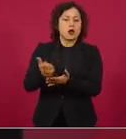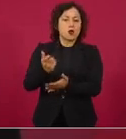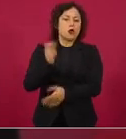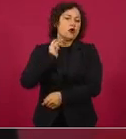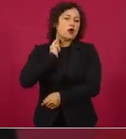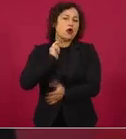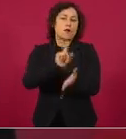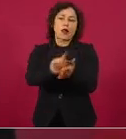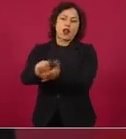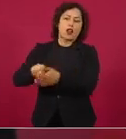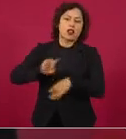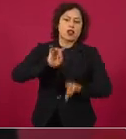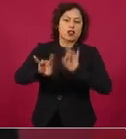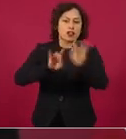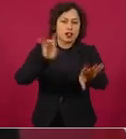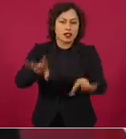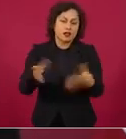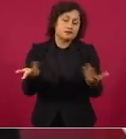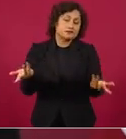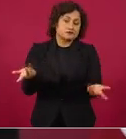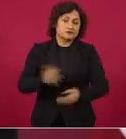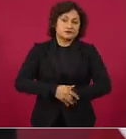robots.